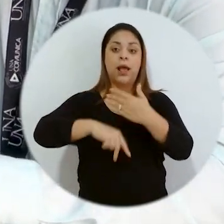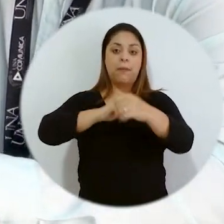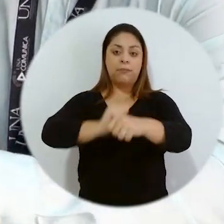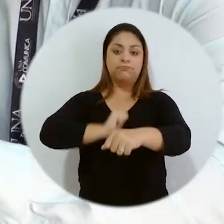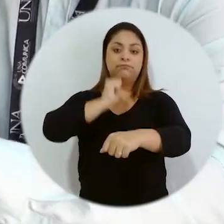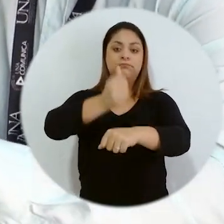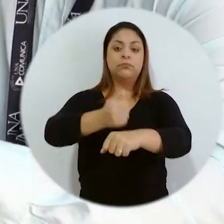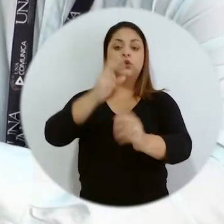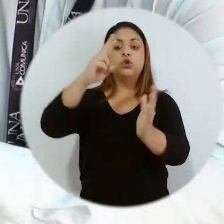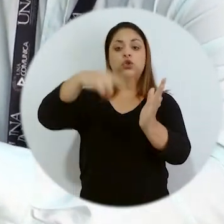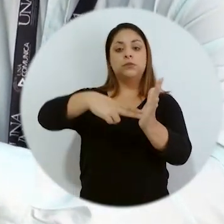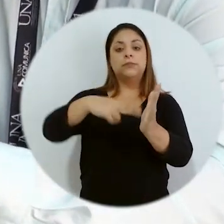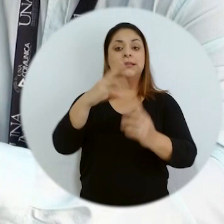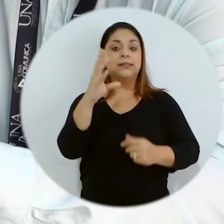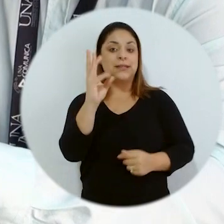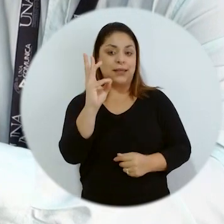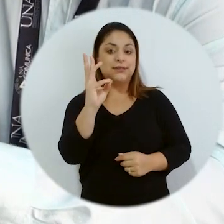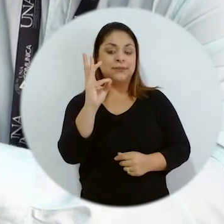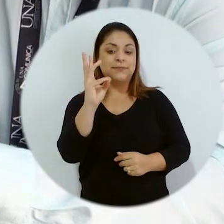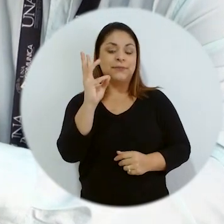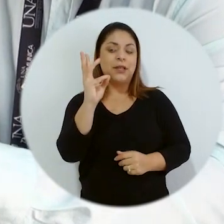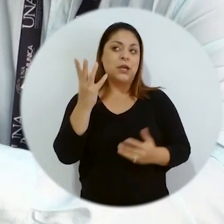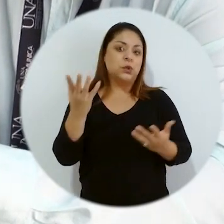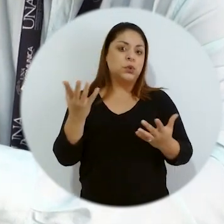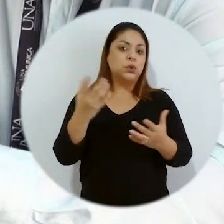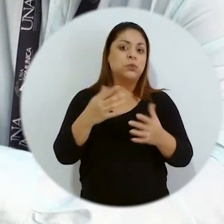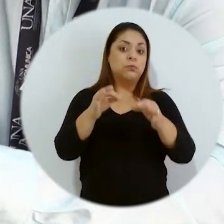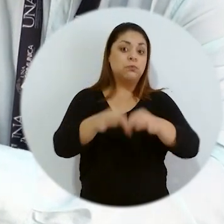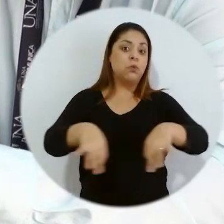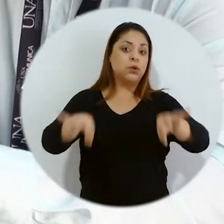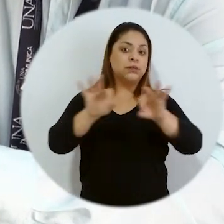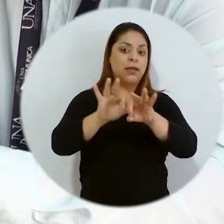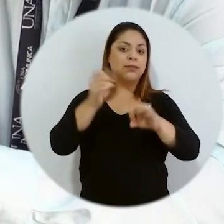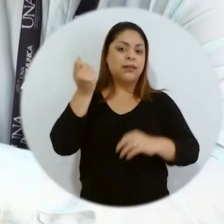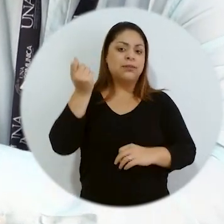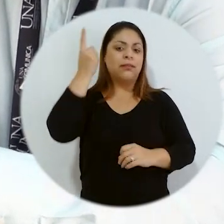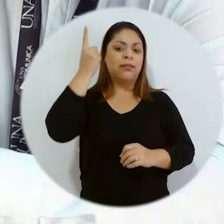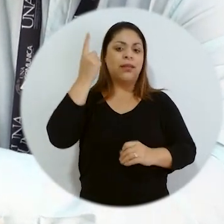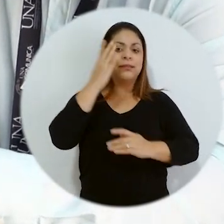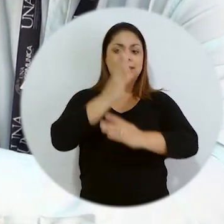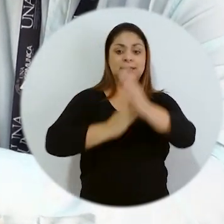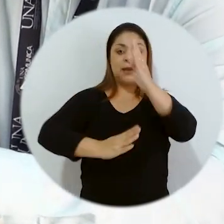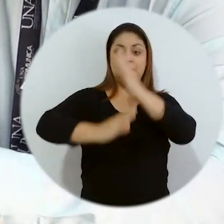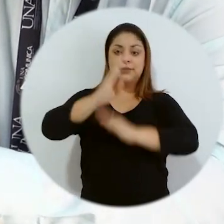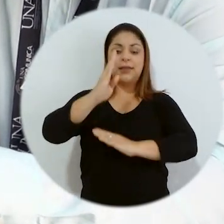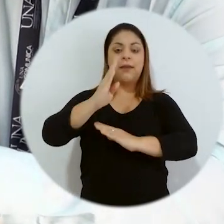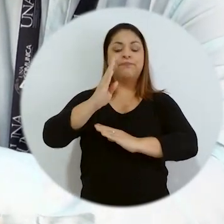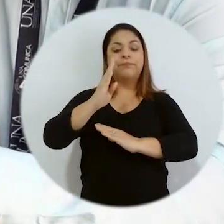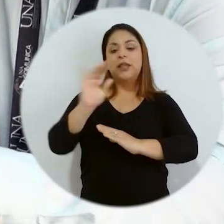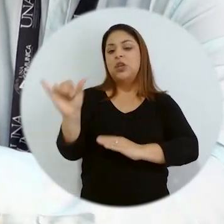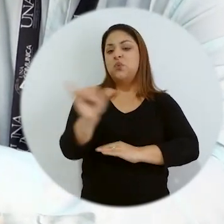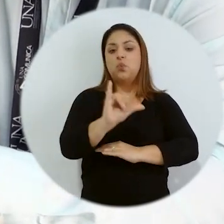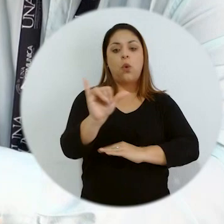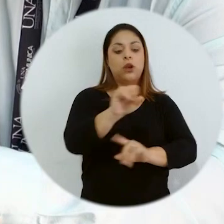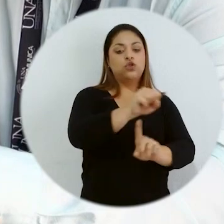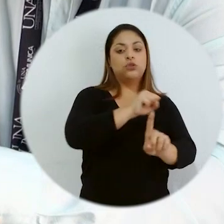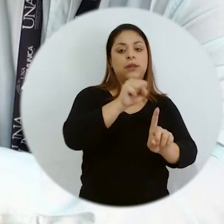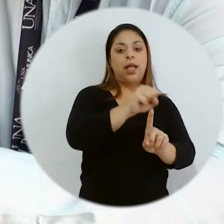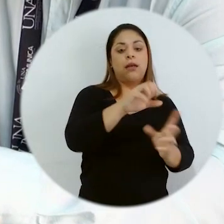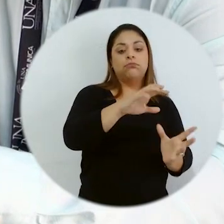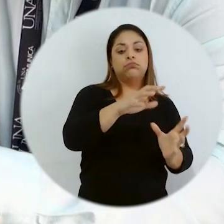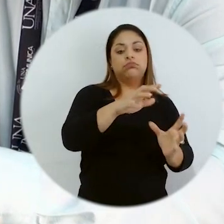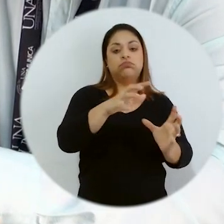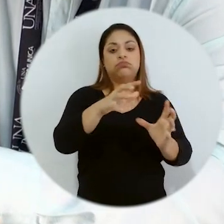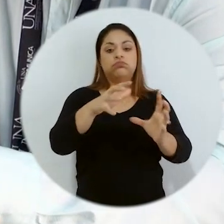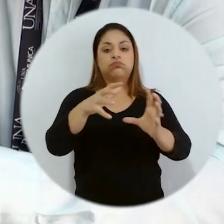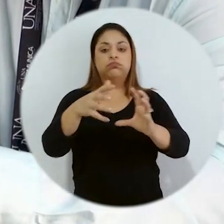en el 2006, ¿verdad?, y entonces, lógicamente, en el tema de discapacidad también es importante entender que así como va